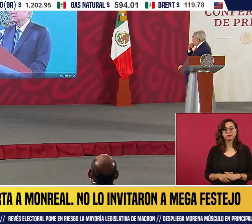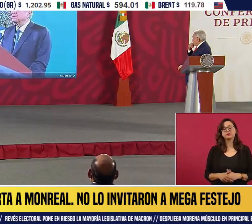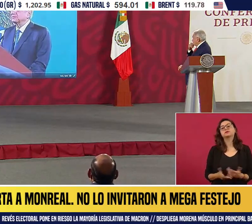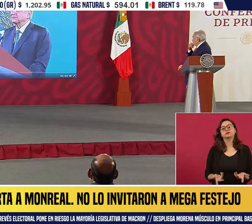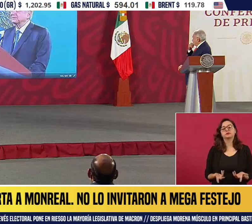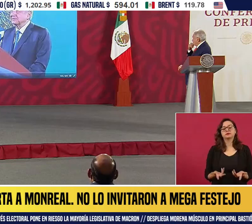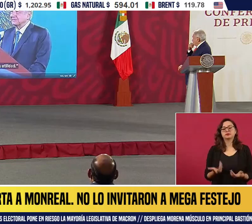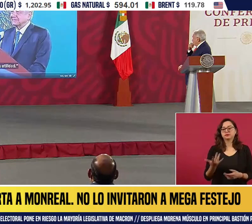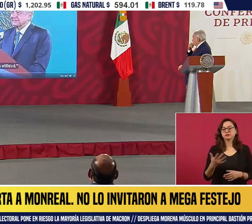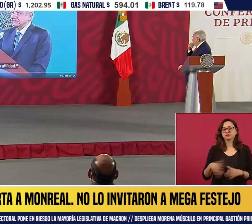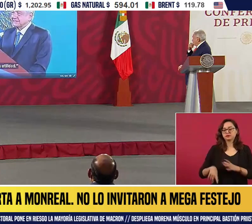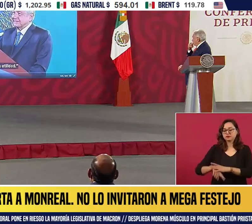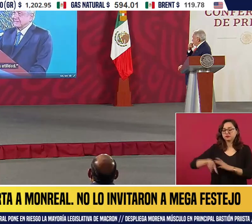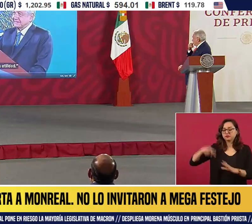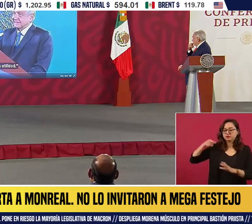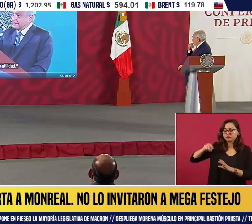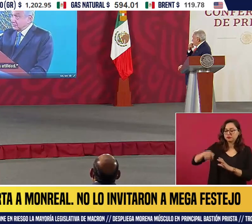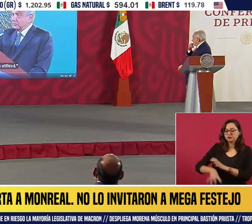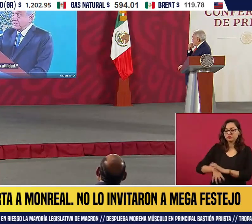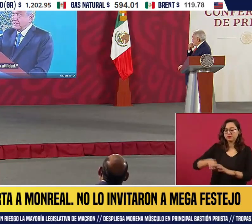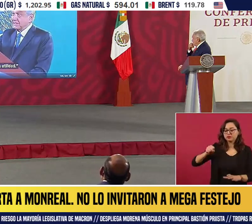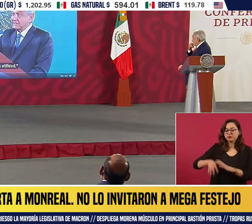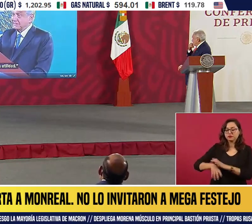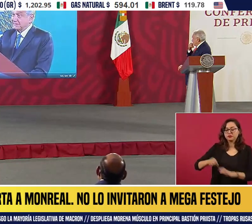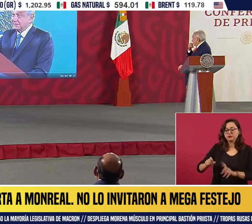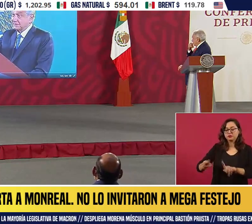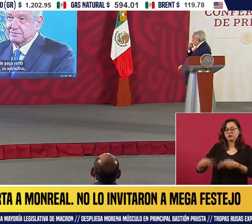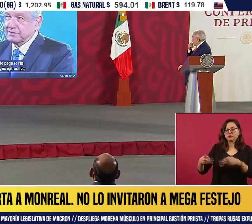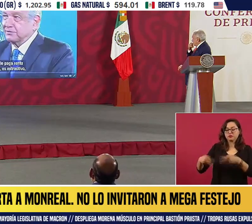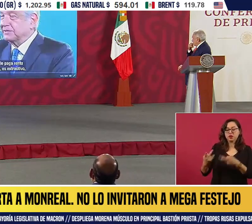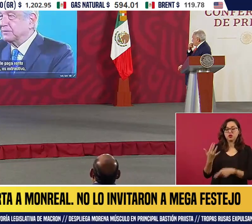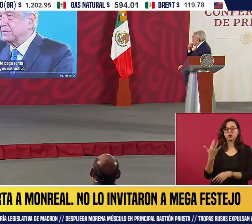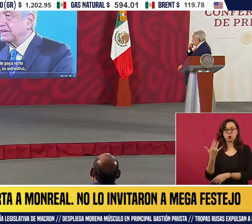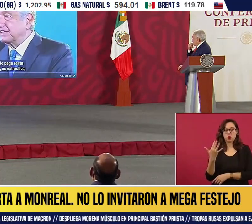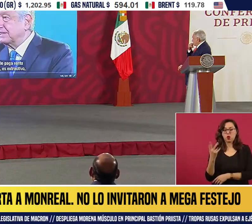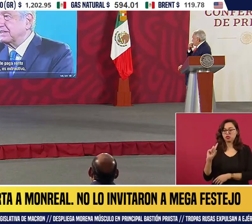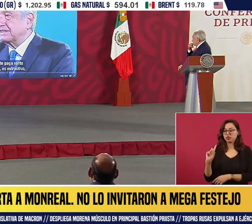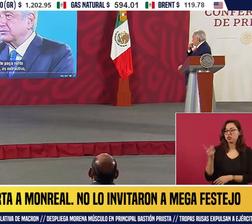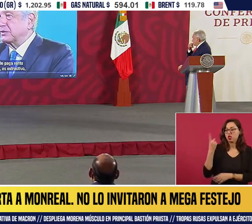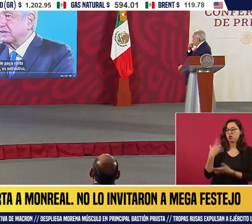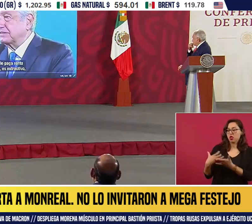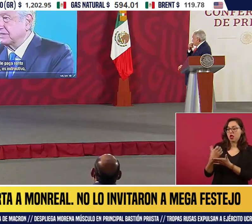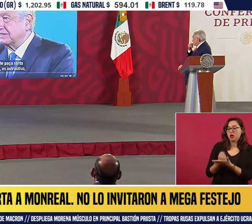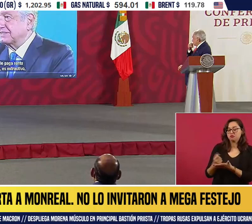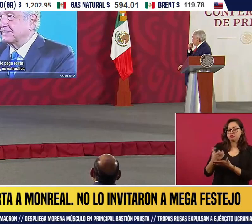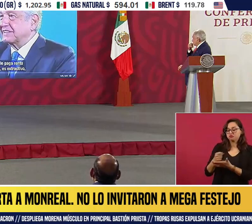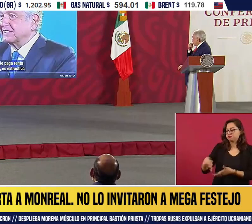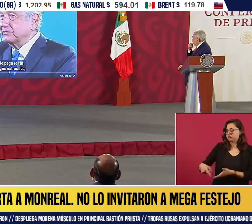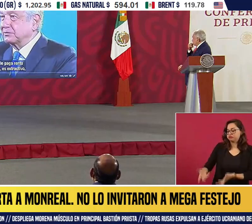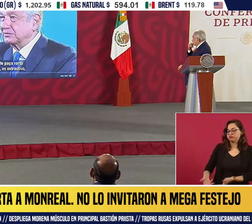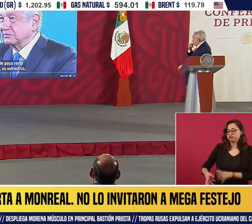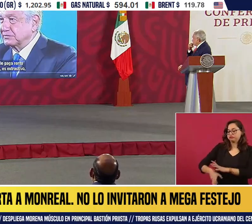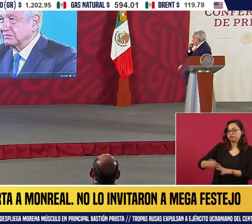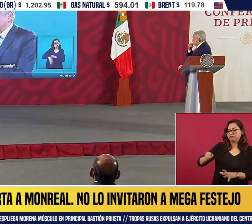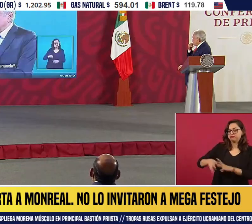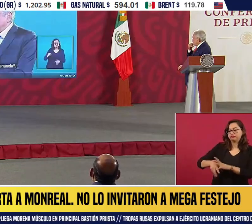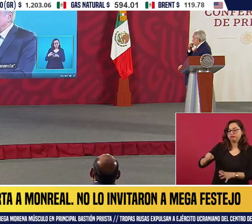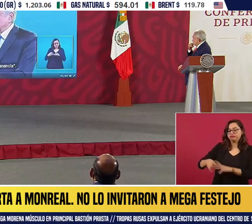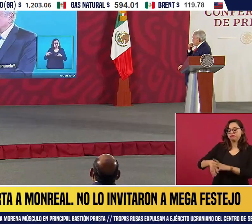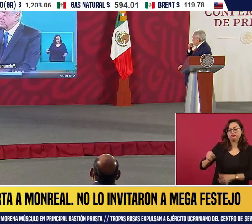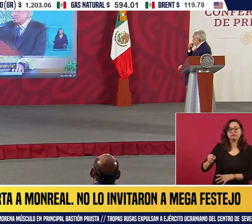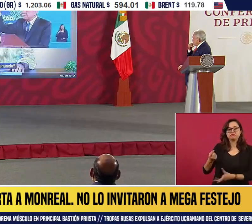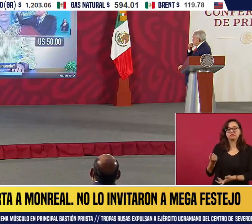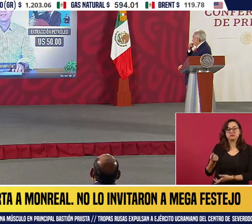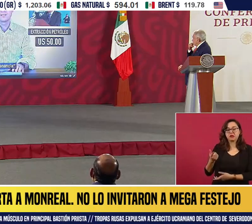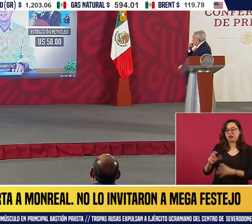51. Sí. Y esa es su utilidad, porque no se le paga renta a la naturaleza, es extractivo,